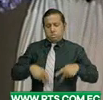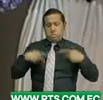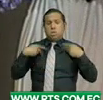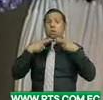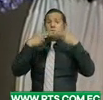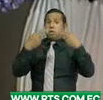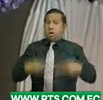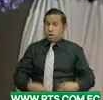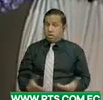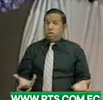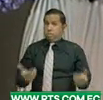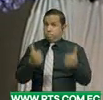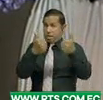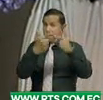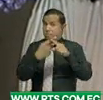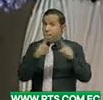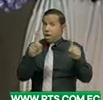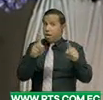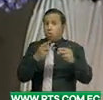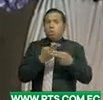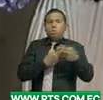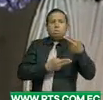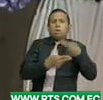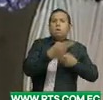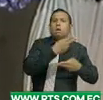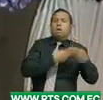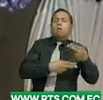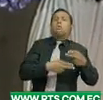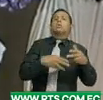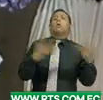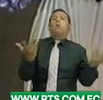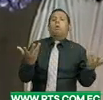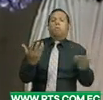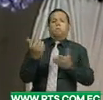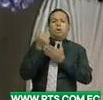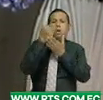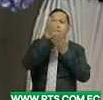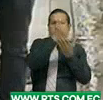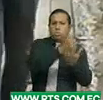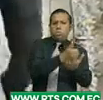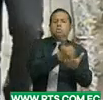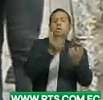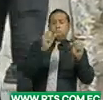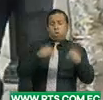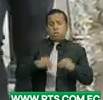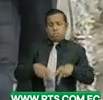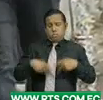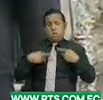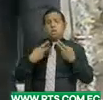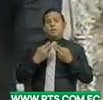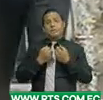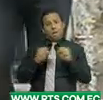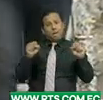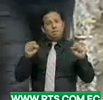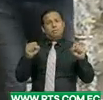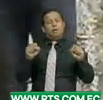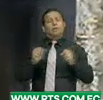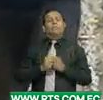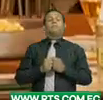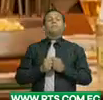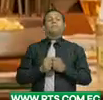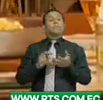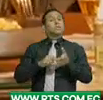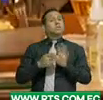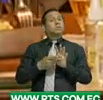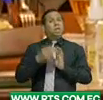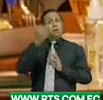pero salvar negocios es también una forma de salvar vidas. Entonces advierten que regresar a un semáforo rojo no